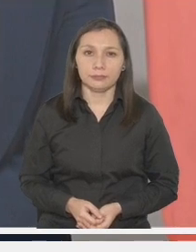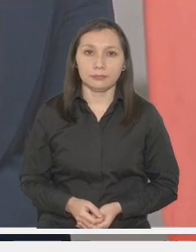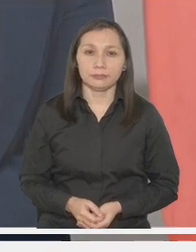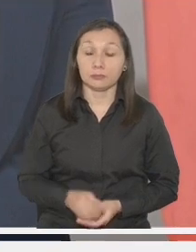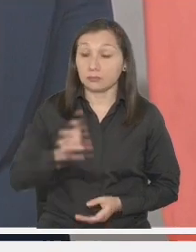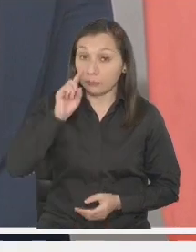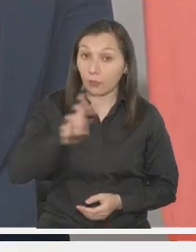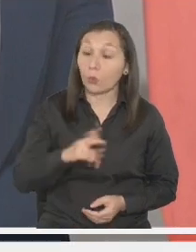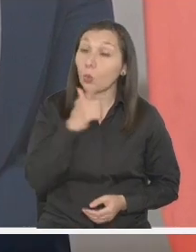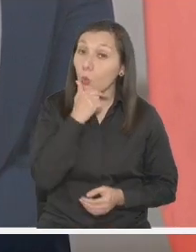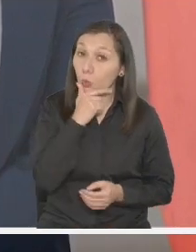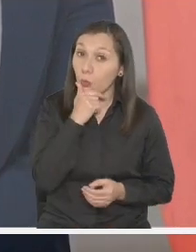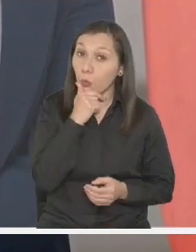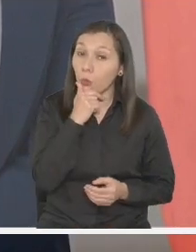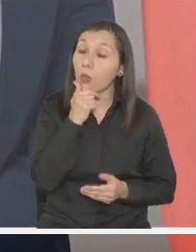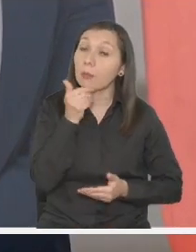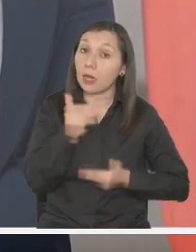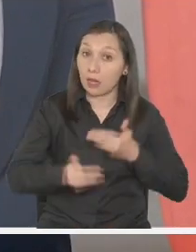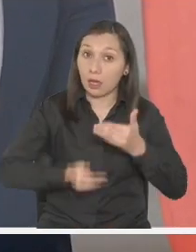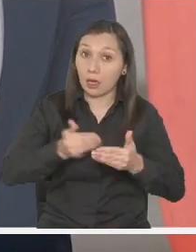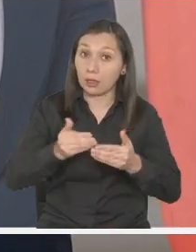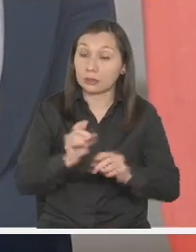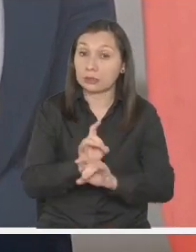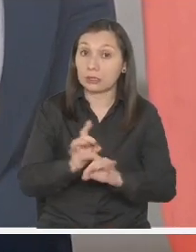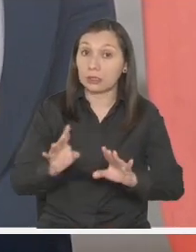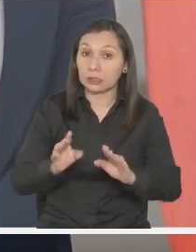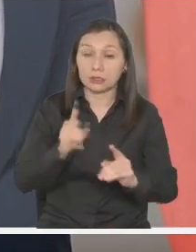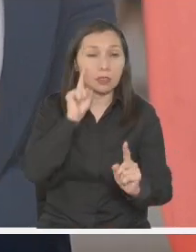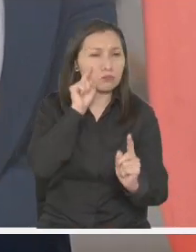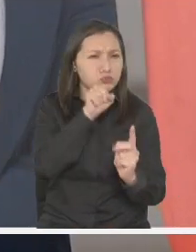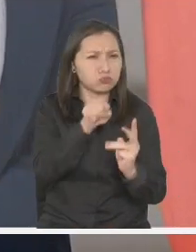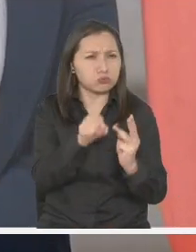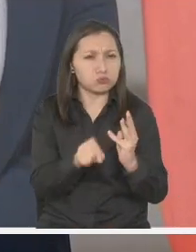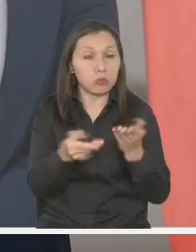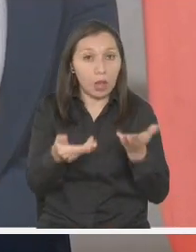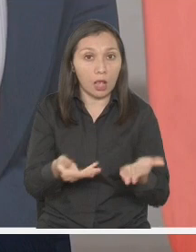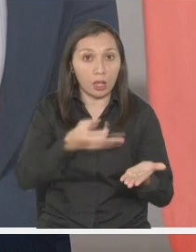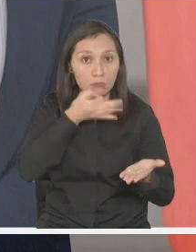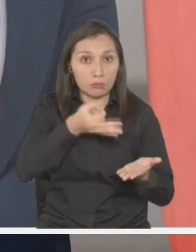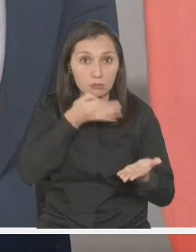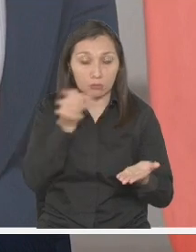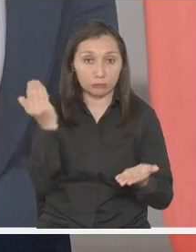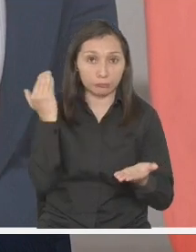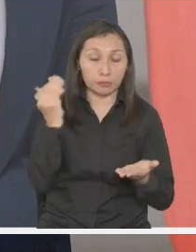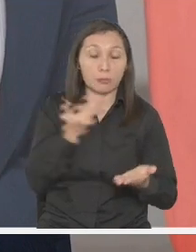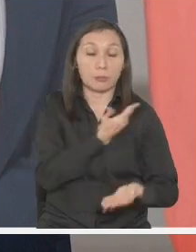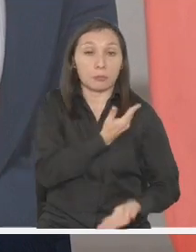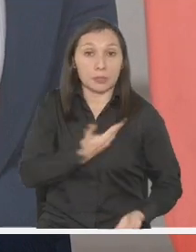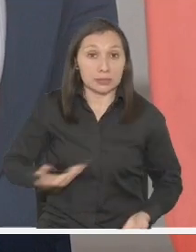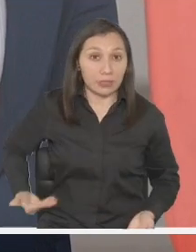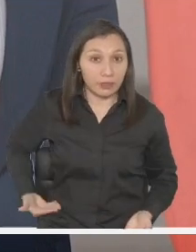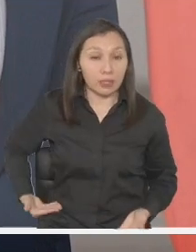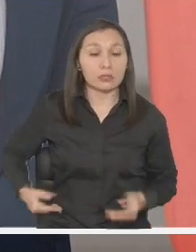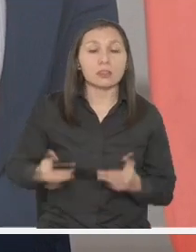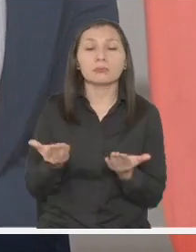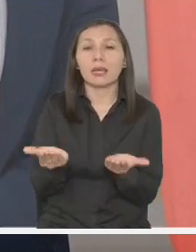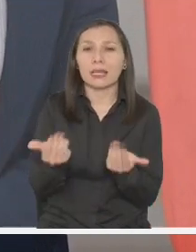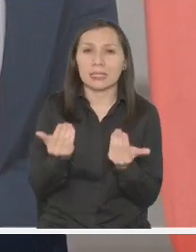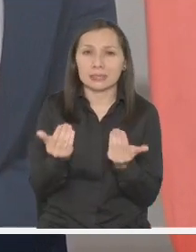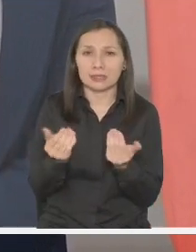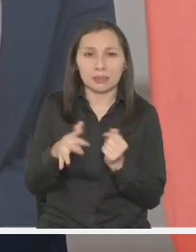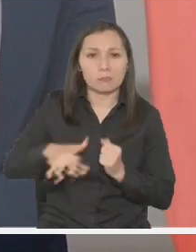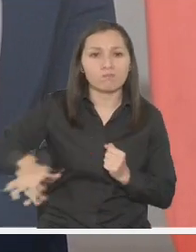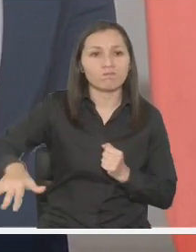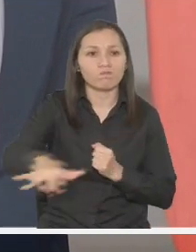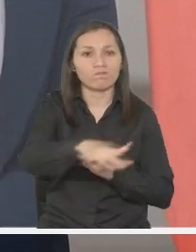No cabe duda que para sacar adelante los lineamientos que aquí ha dado el presidente de la República, necesitamos un